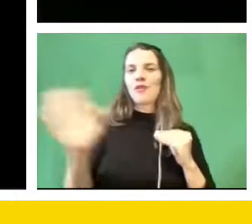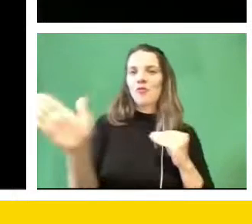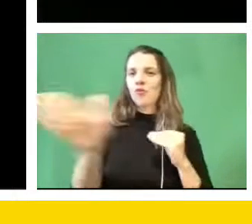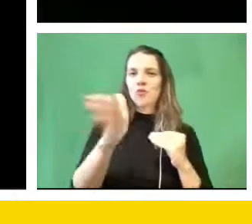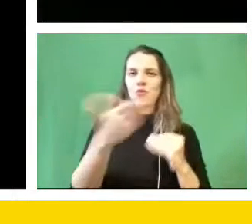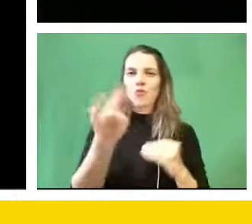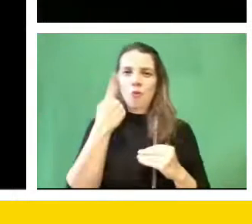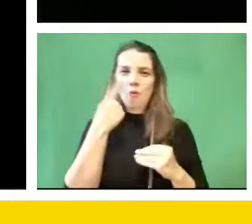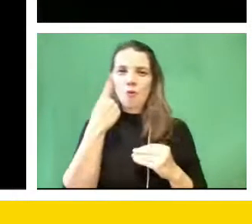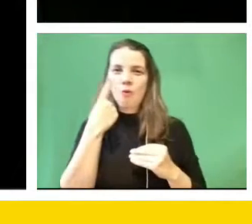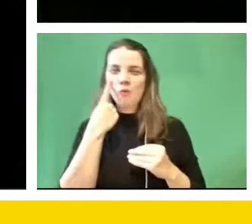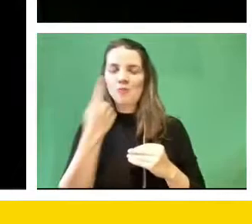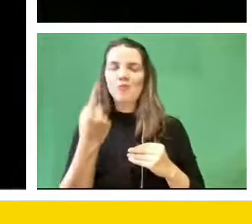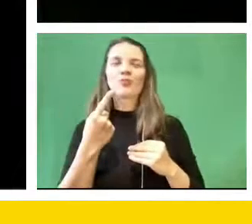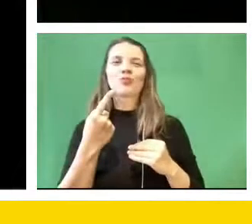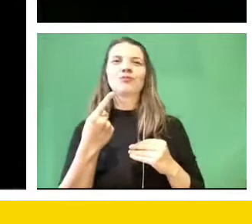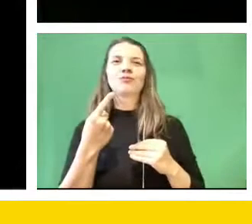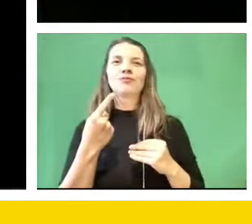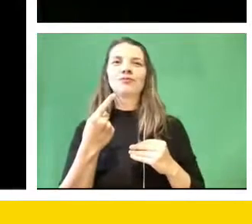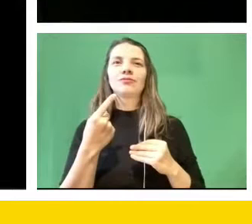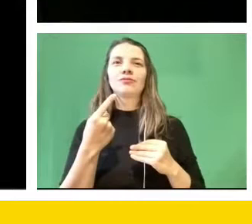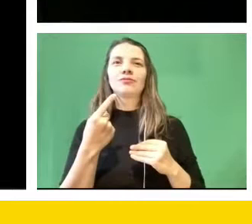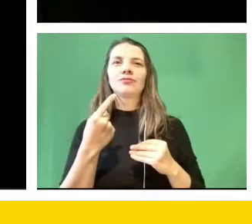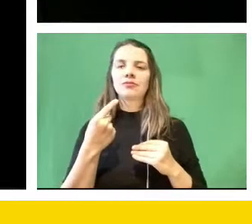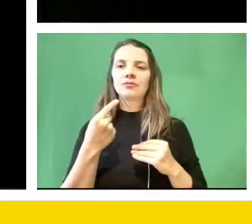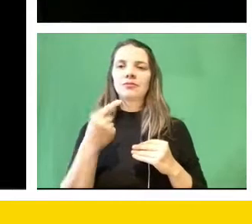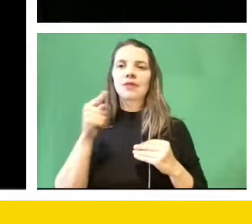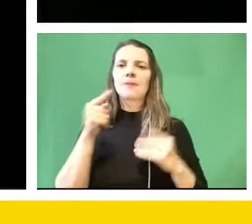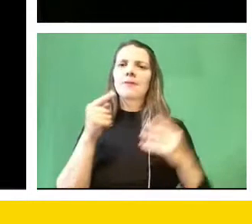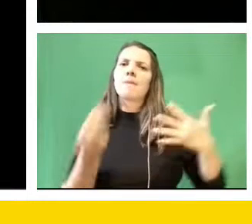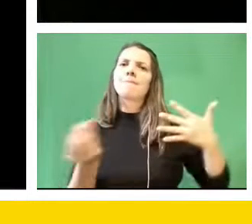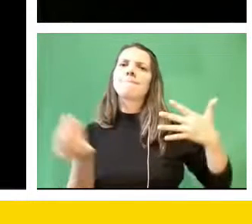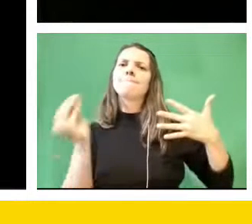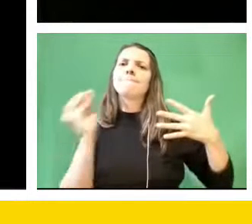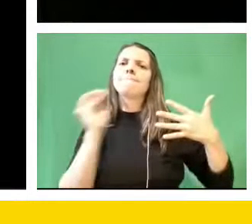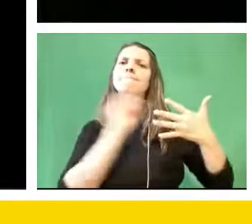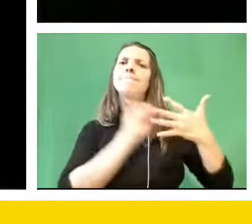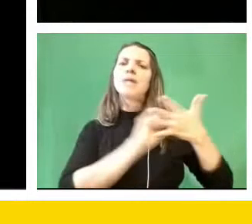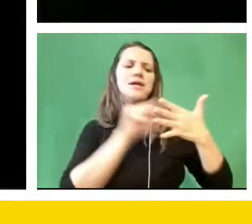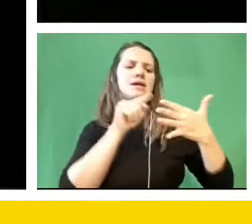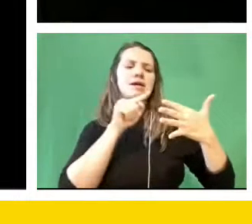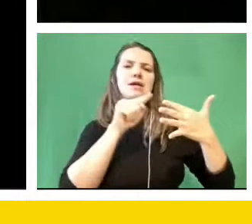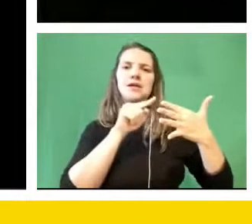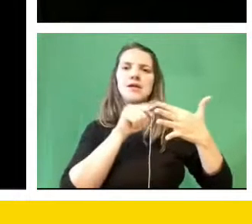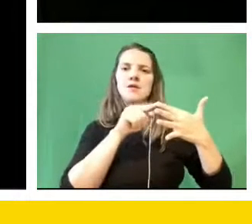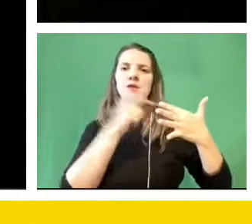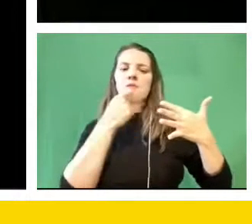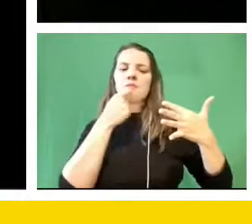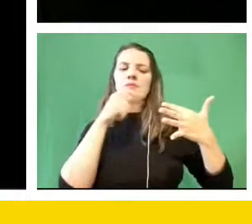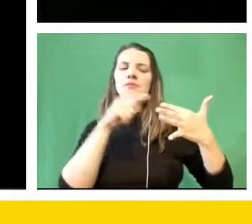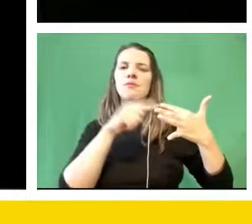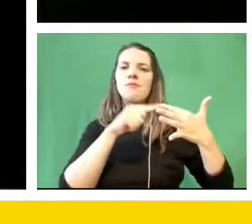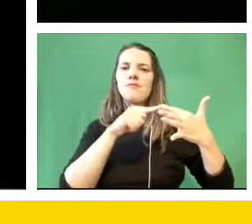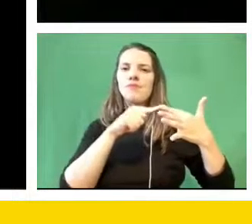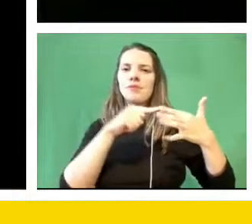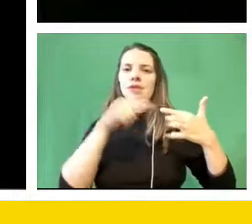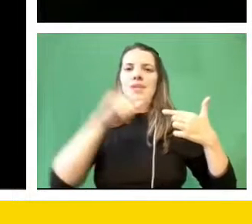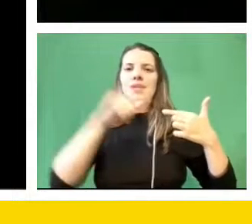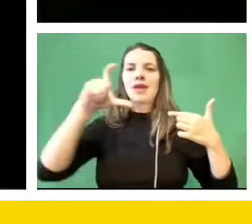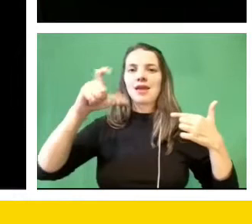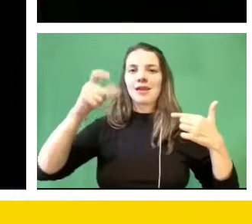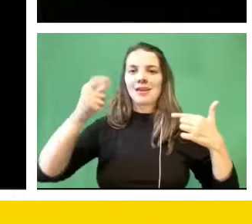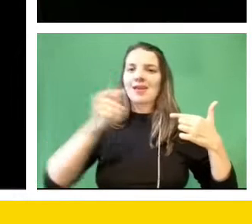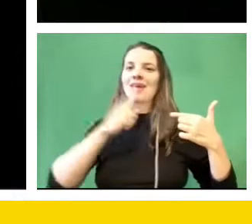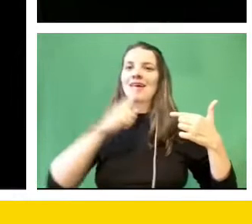traer a colación es el concepto de catéctico. La catexia es